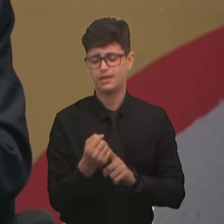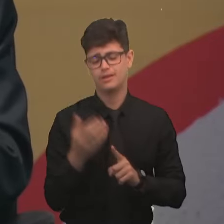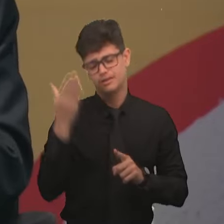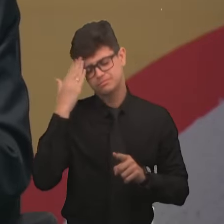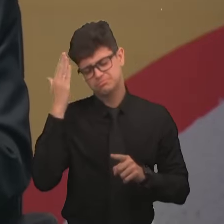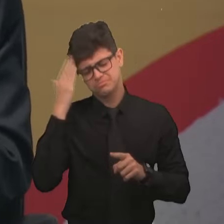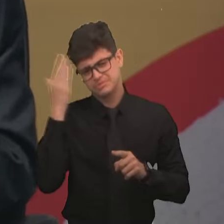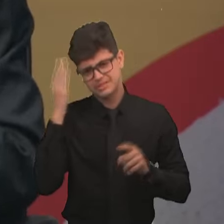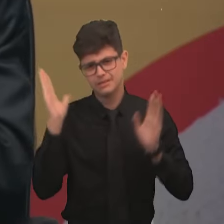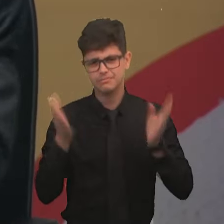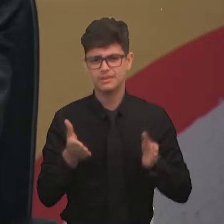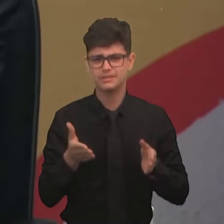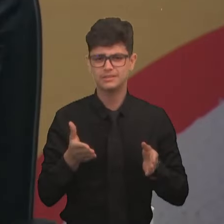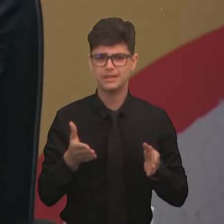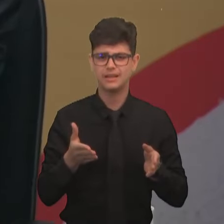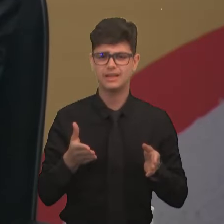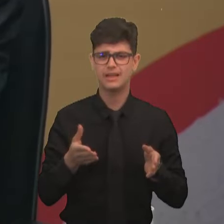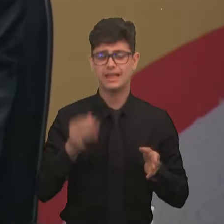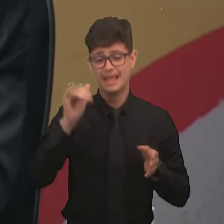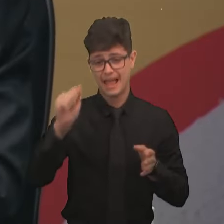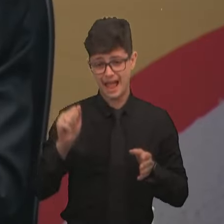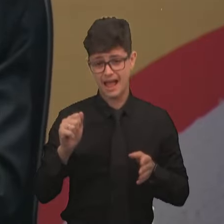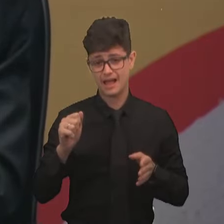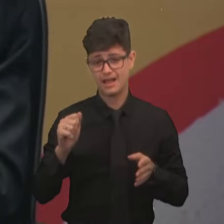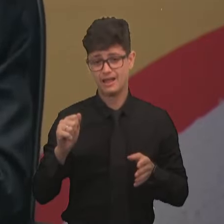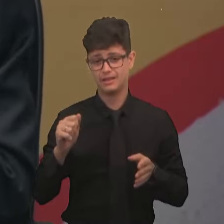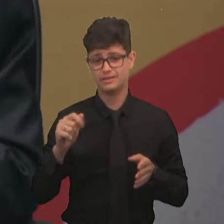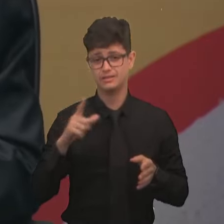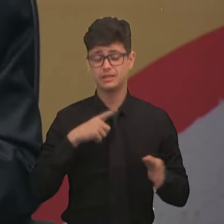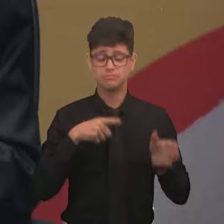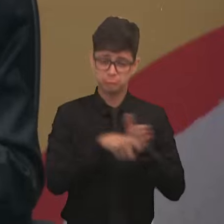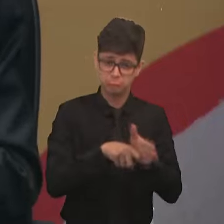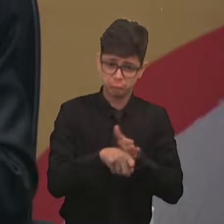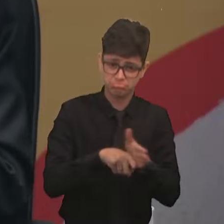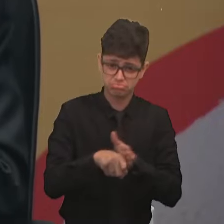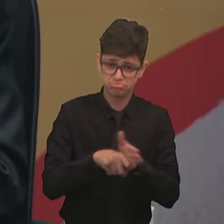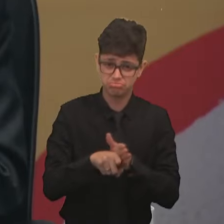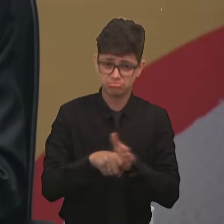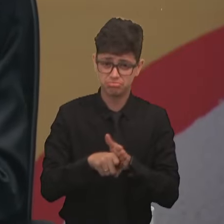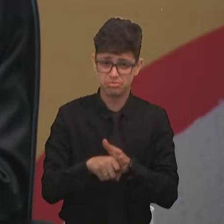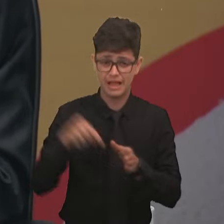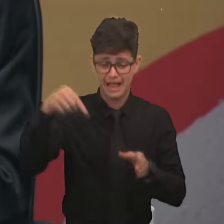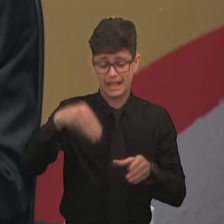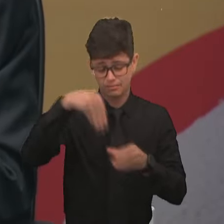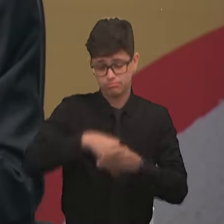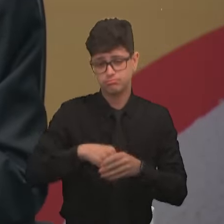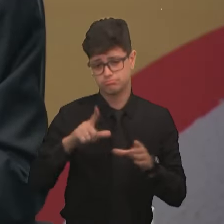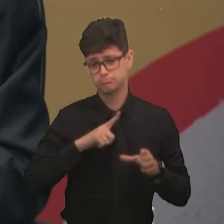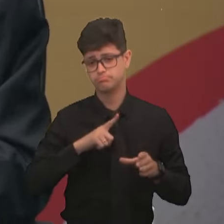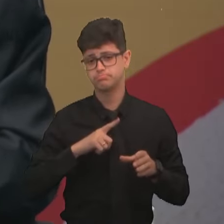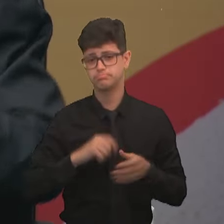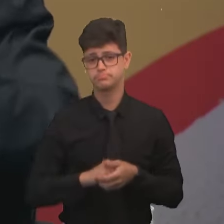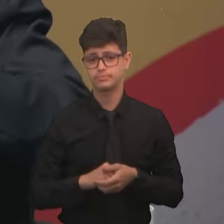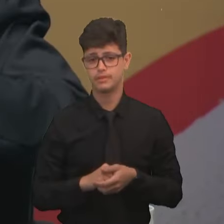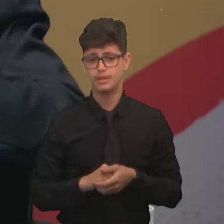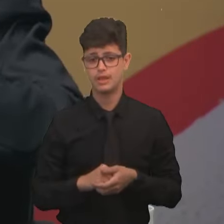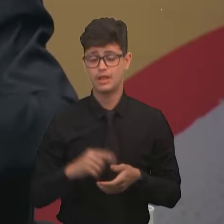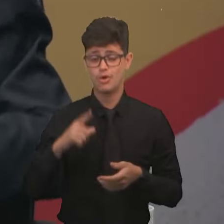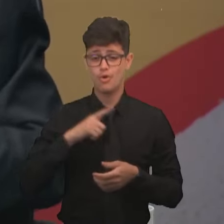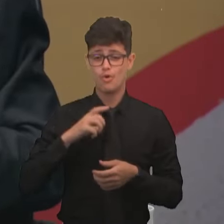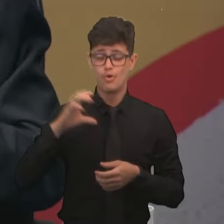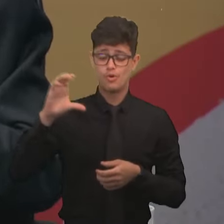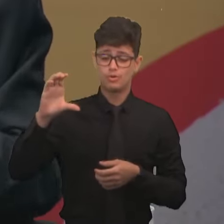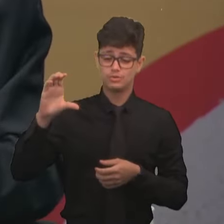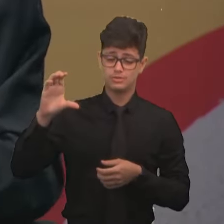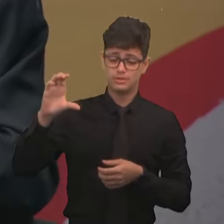Entonces sabemos en qué área los objetivos del milenio estamos actuando. En el Consejo Nacional de Justicia